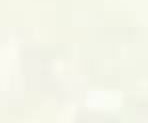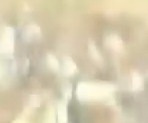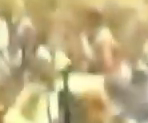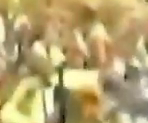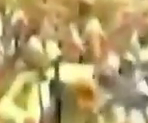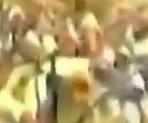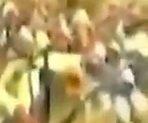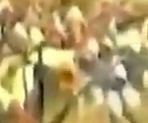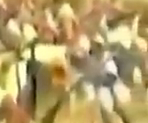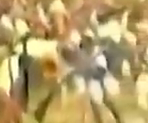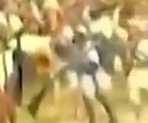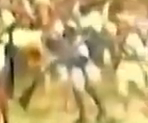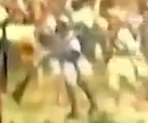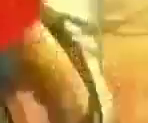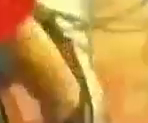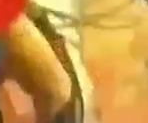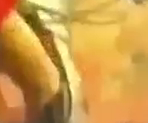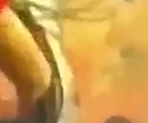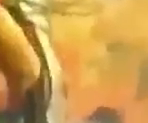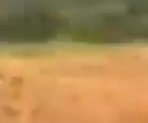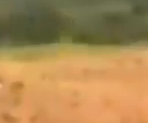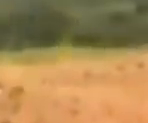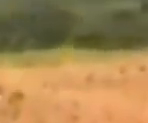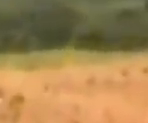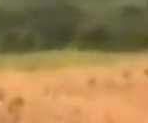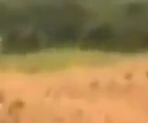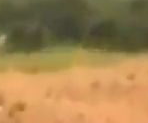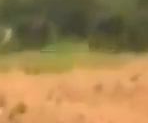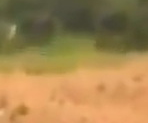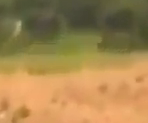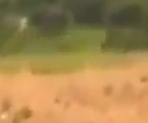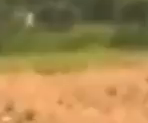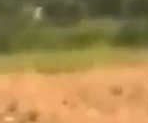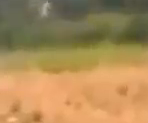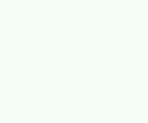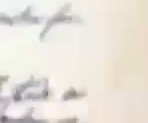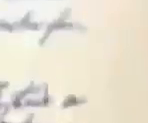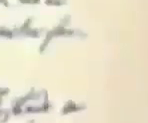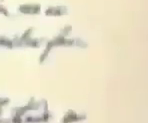presidente de la Gran Colombia el 3 de octubre de 1821.